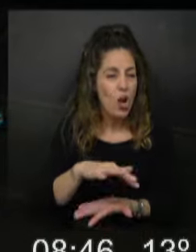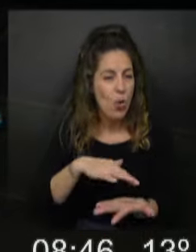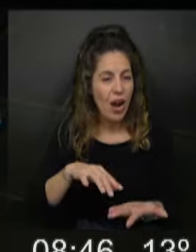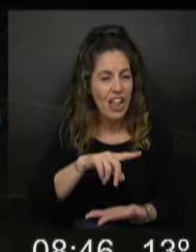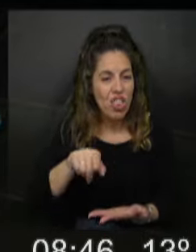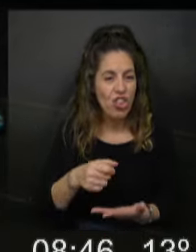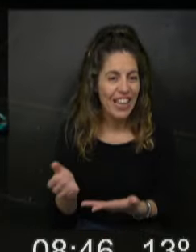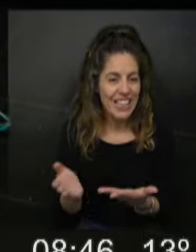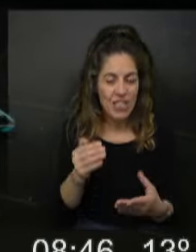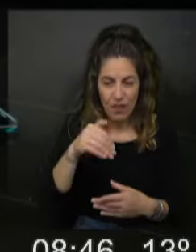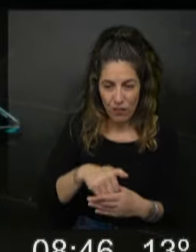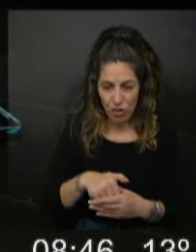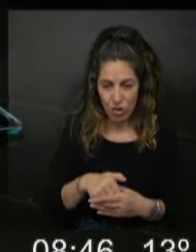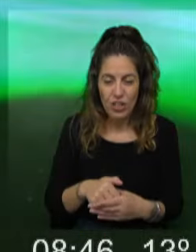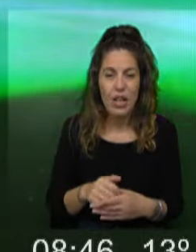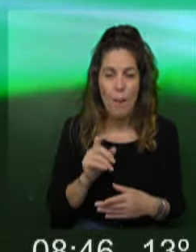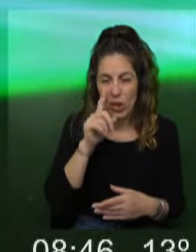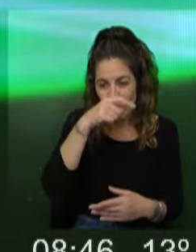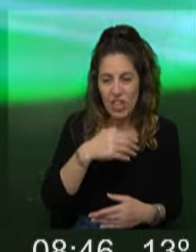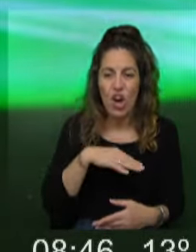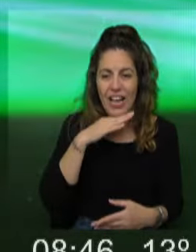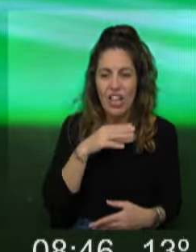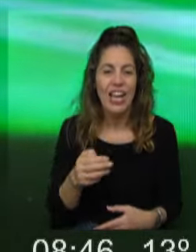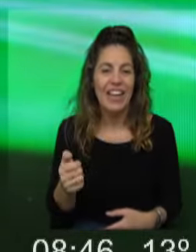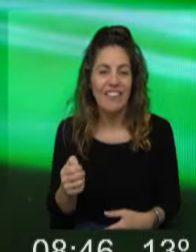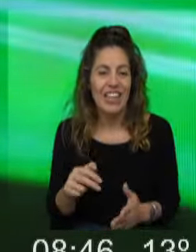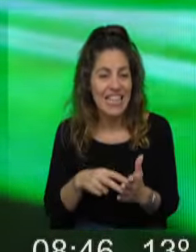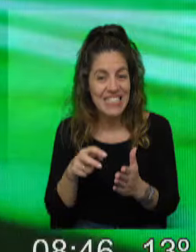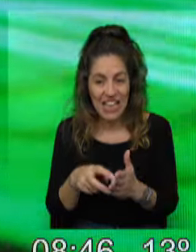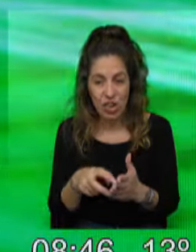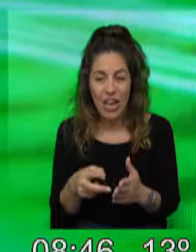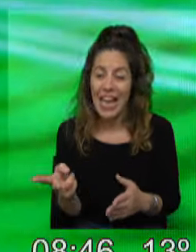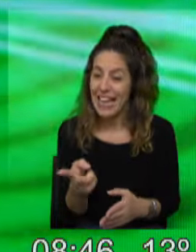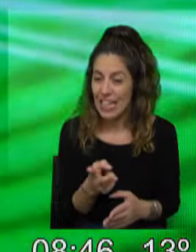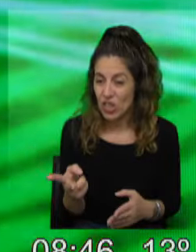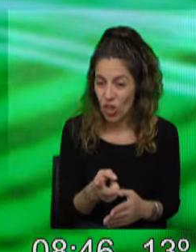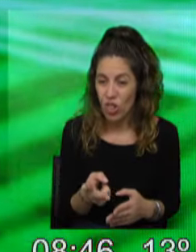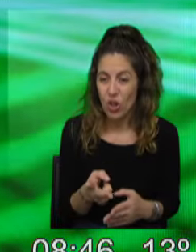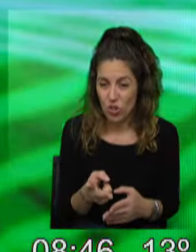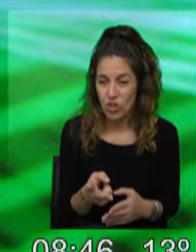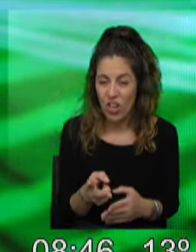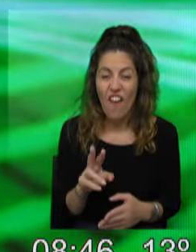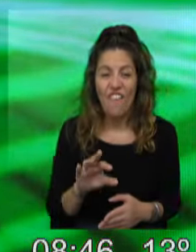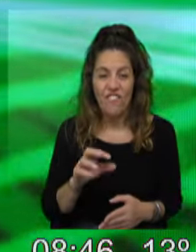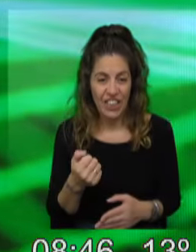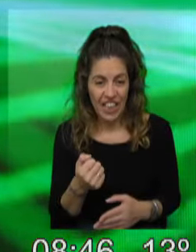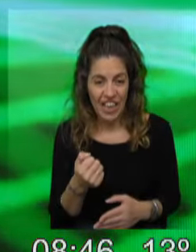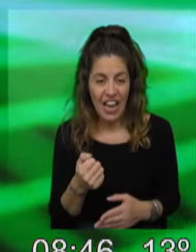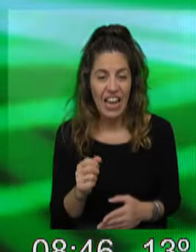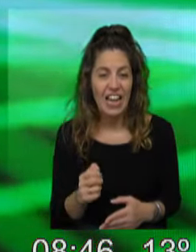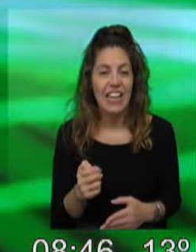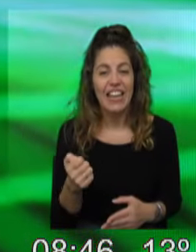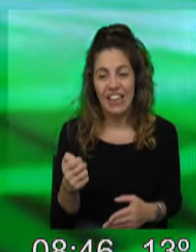recibe votos son ap parte de montev candelones Rivera y salto y en esos dos el aparato de tab riv